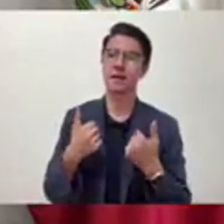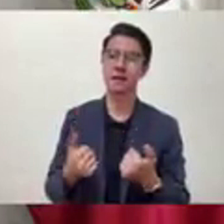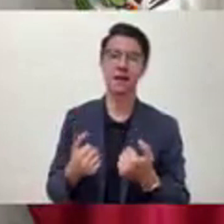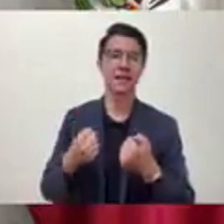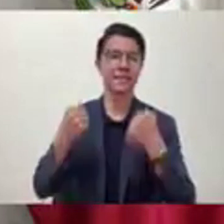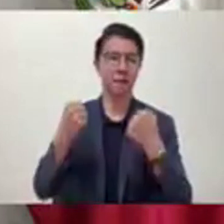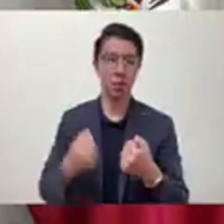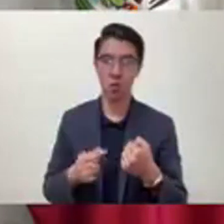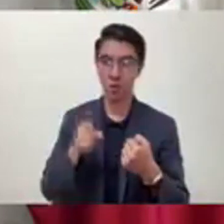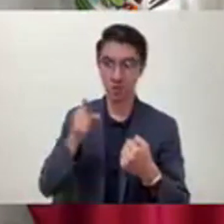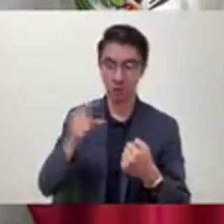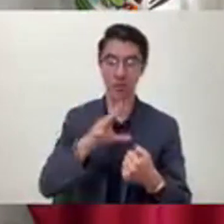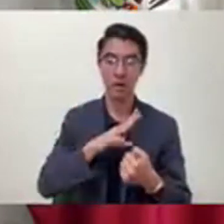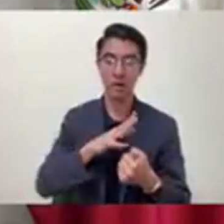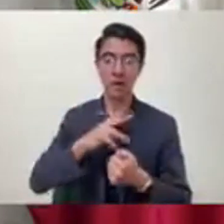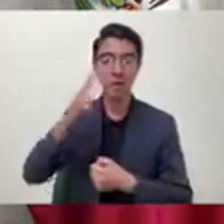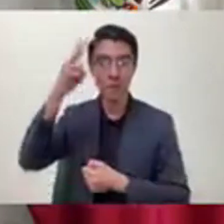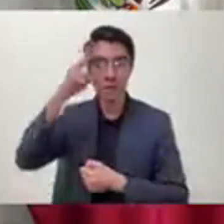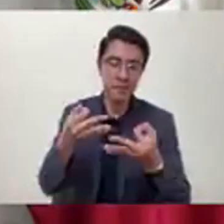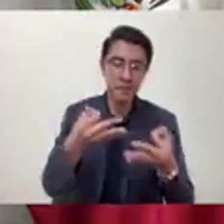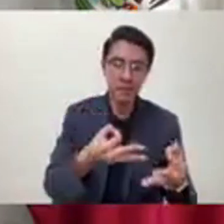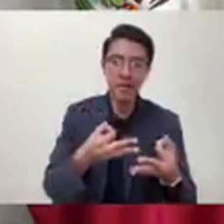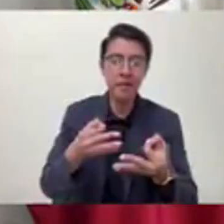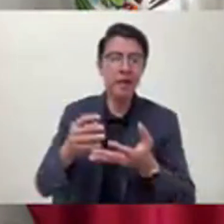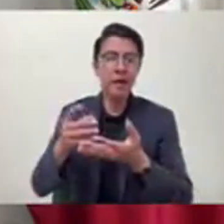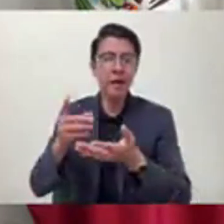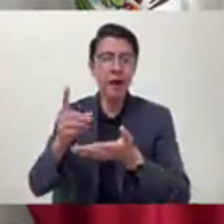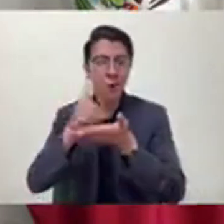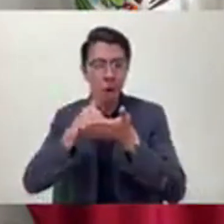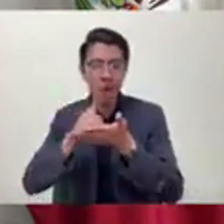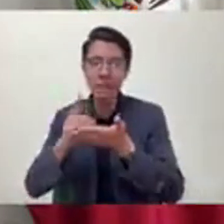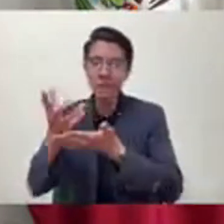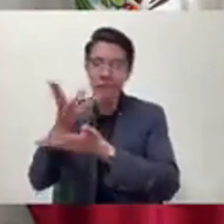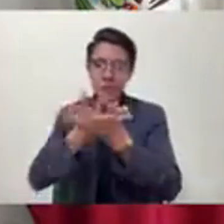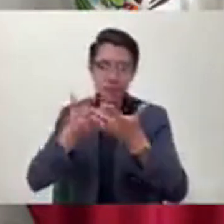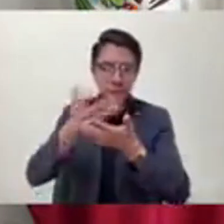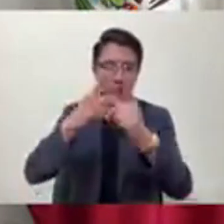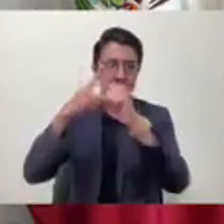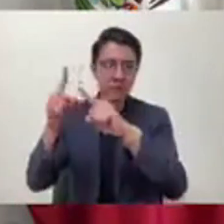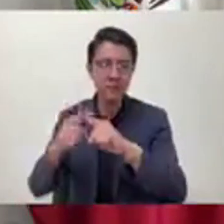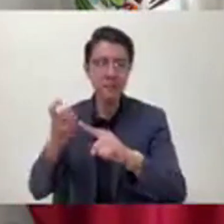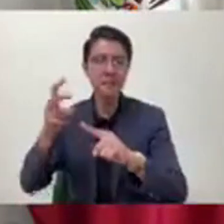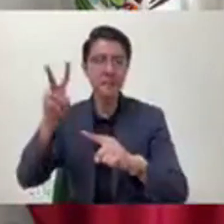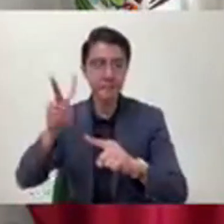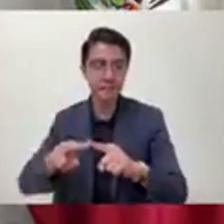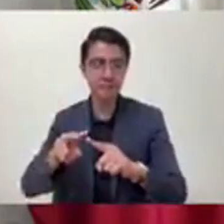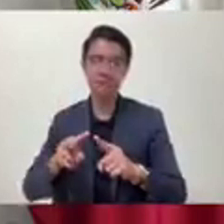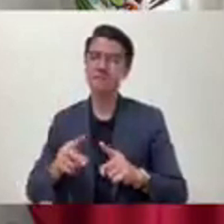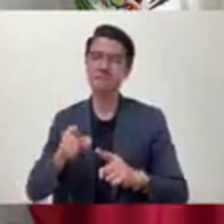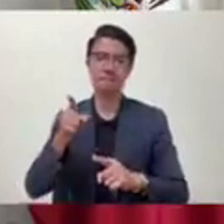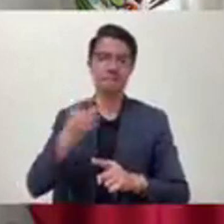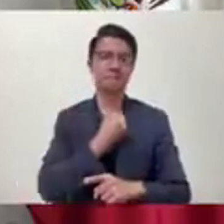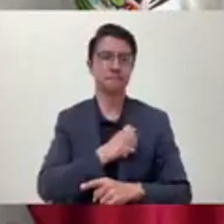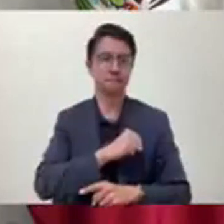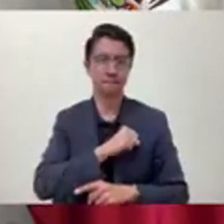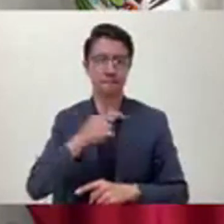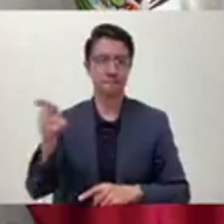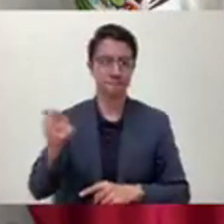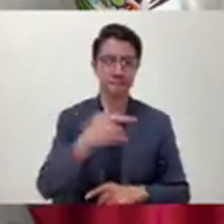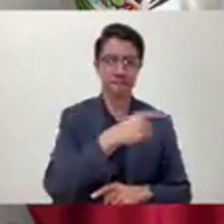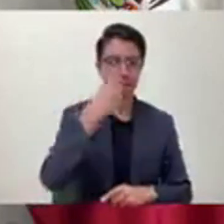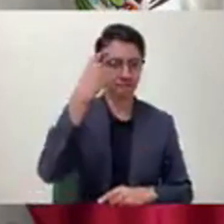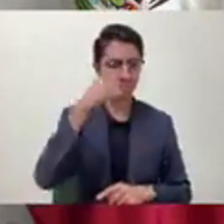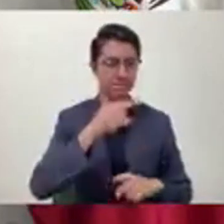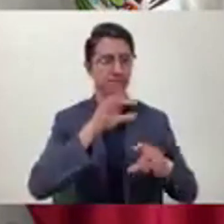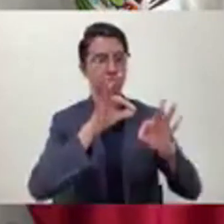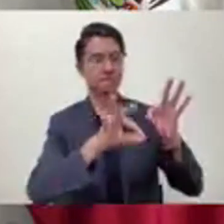trabajo Sí muy grande por parte tanto del poderjudicial como de la secretaría de salud que hemos estado avanzando para estar preparado para